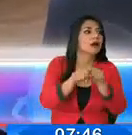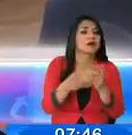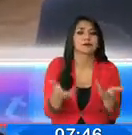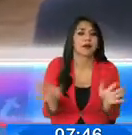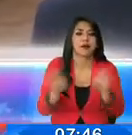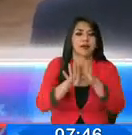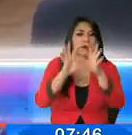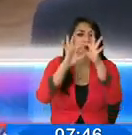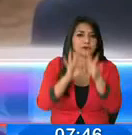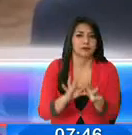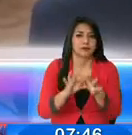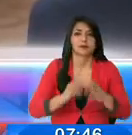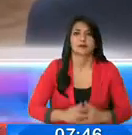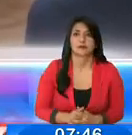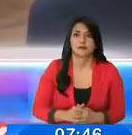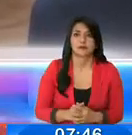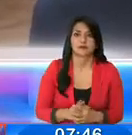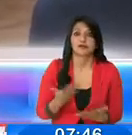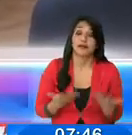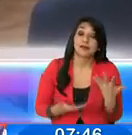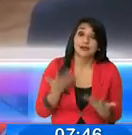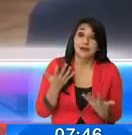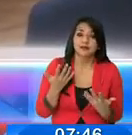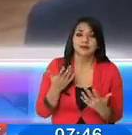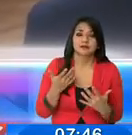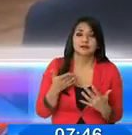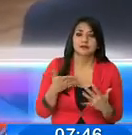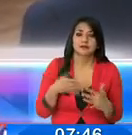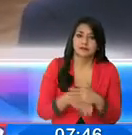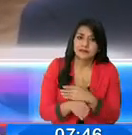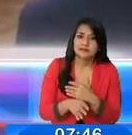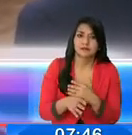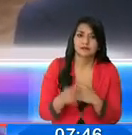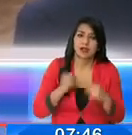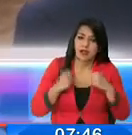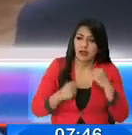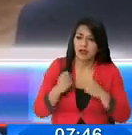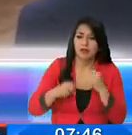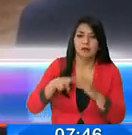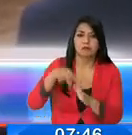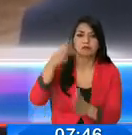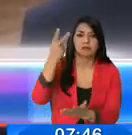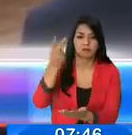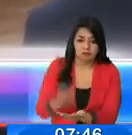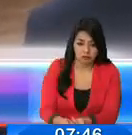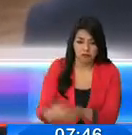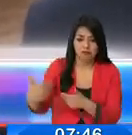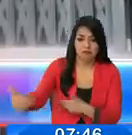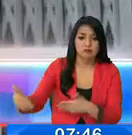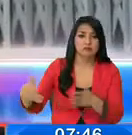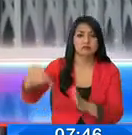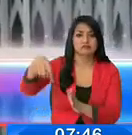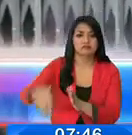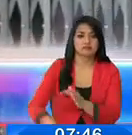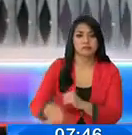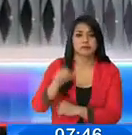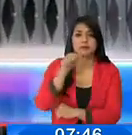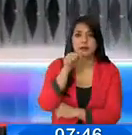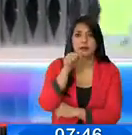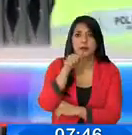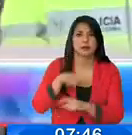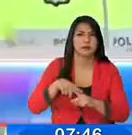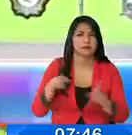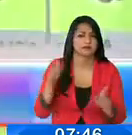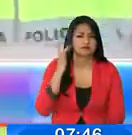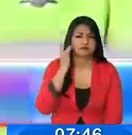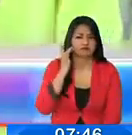que ingresa y aparentemente ingresa y se cae en la cisterna de dicho establecimiento. La extraña muerte